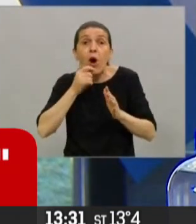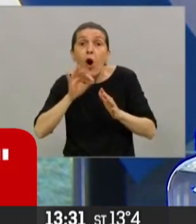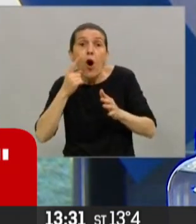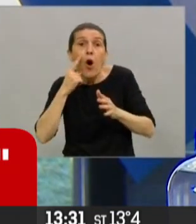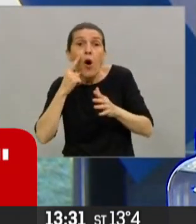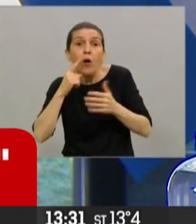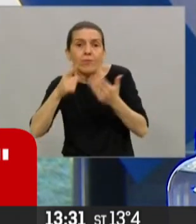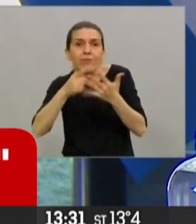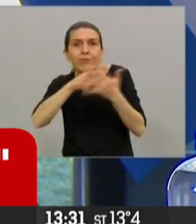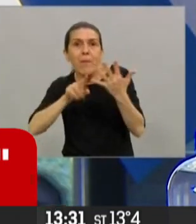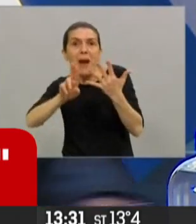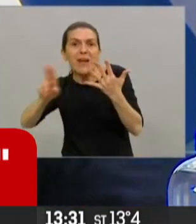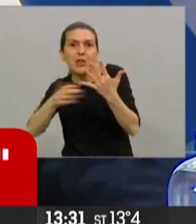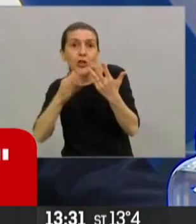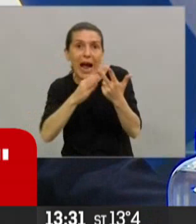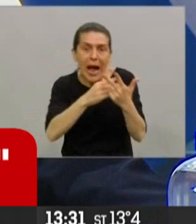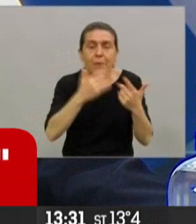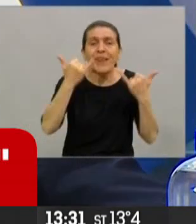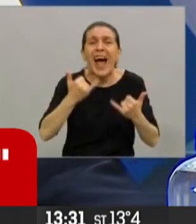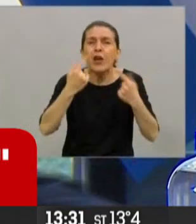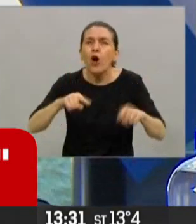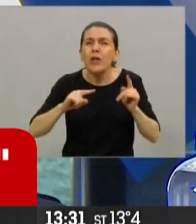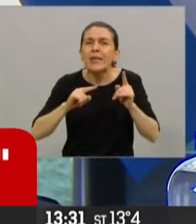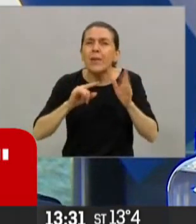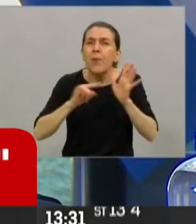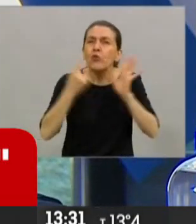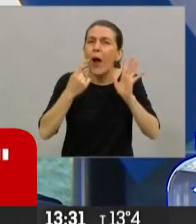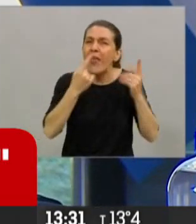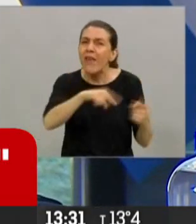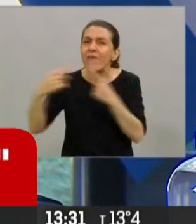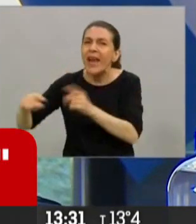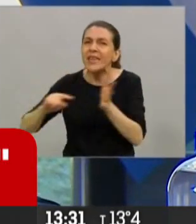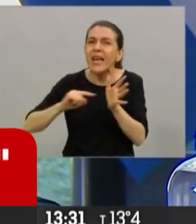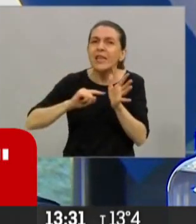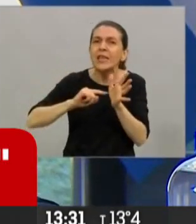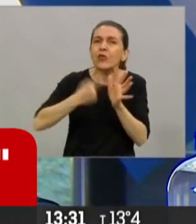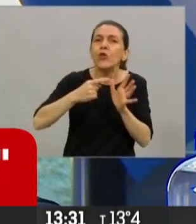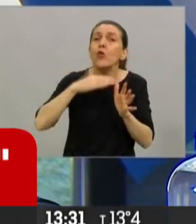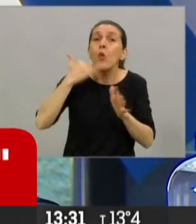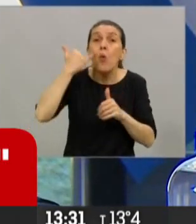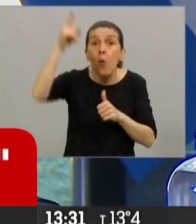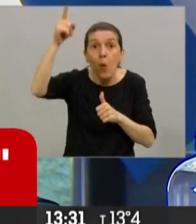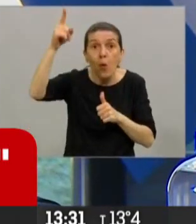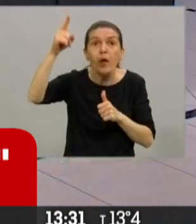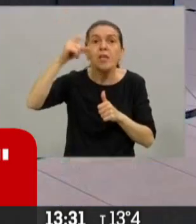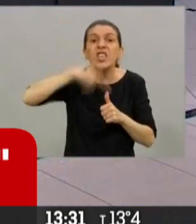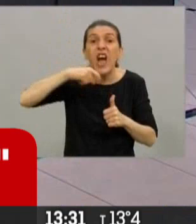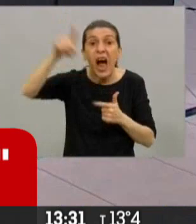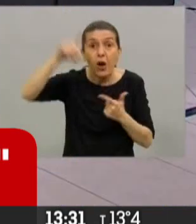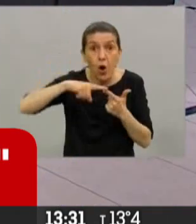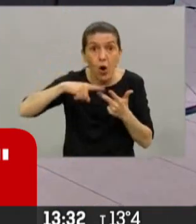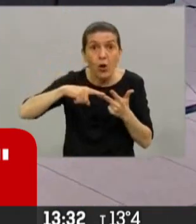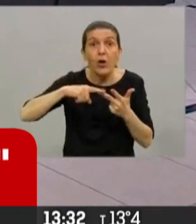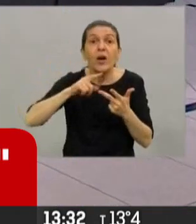casos puntuales, distintos a los del AMBA, que es lo que está viviendo Jujuy, lo que está viviendo Chaco y lo que